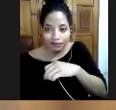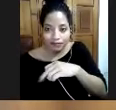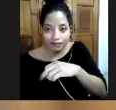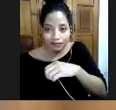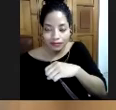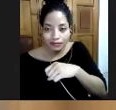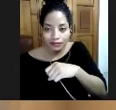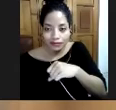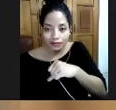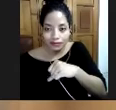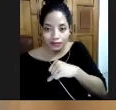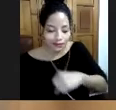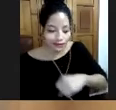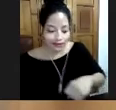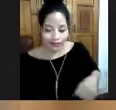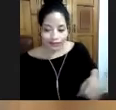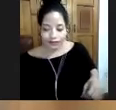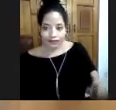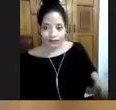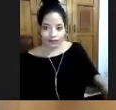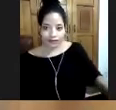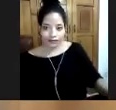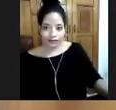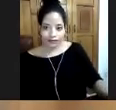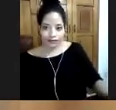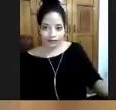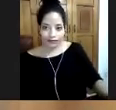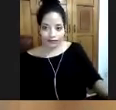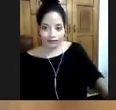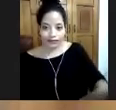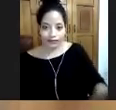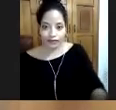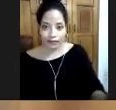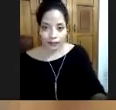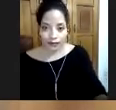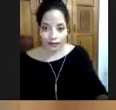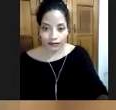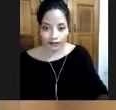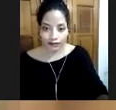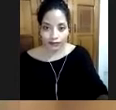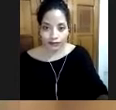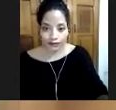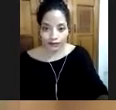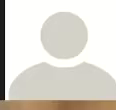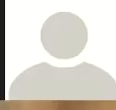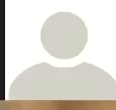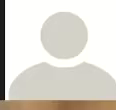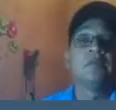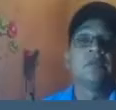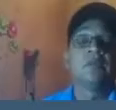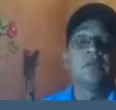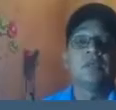Debo decirle que a raíz de todo este sistema que se ha